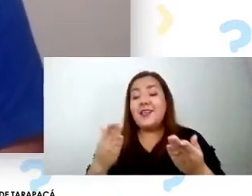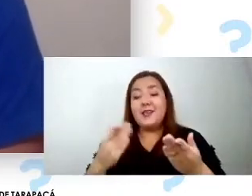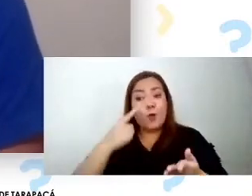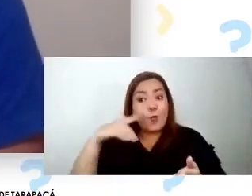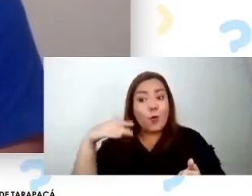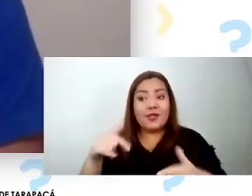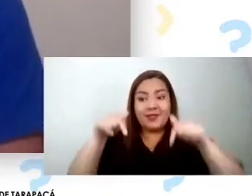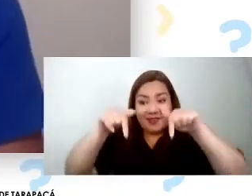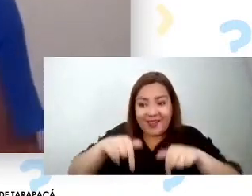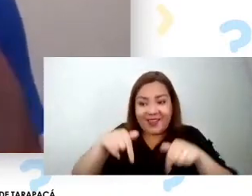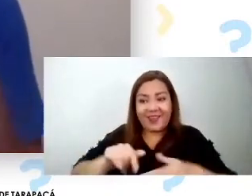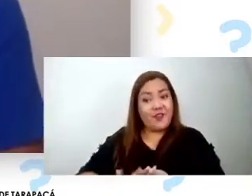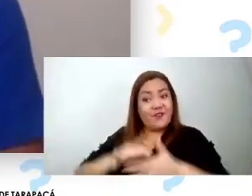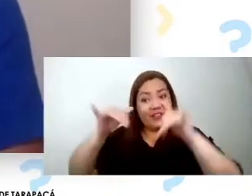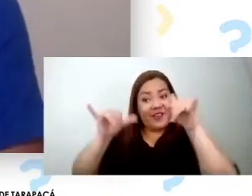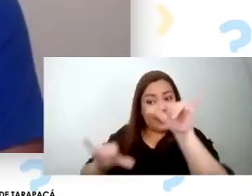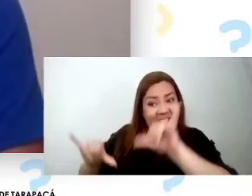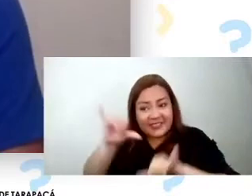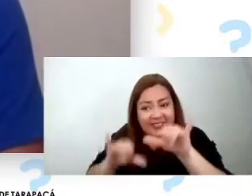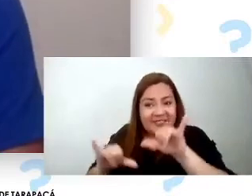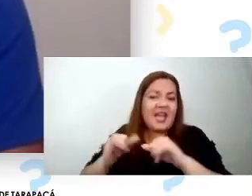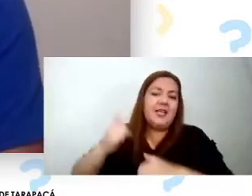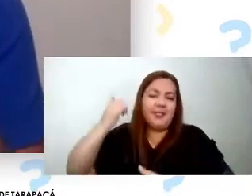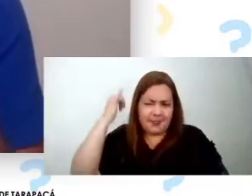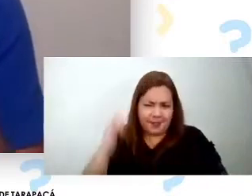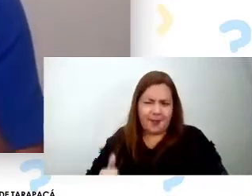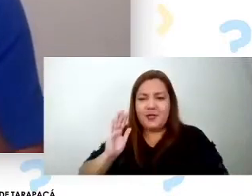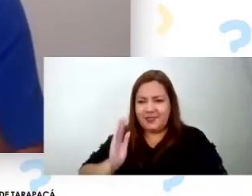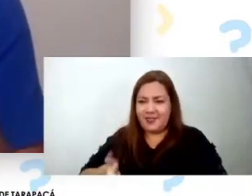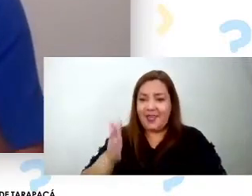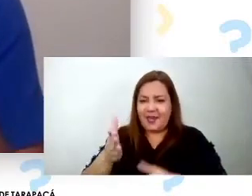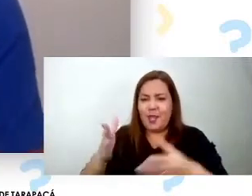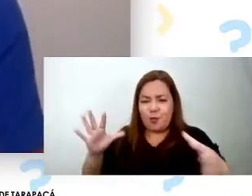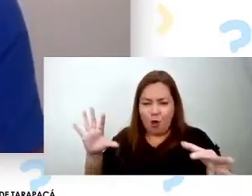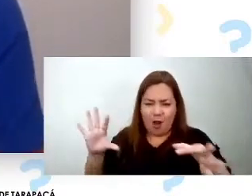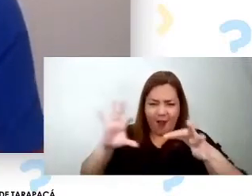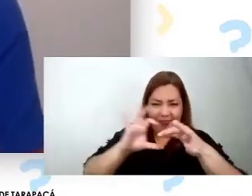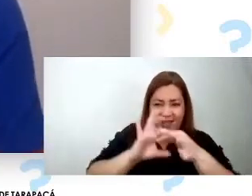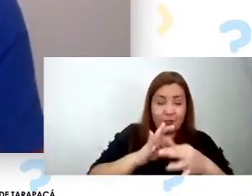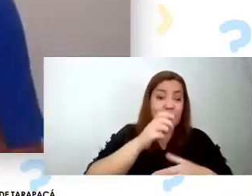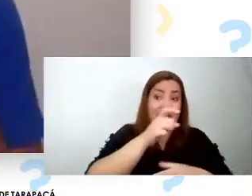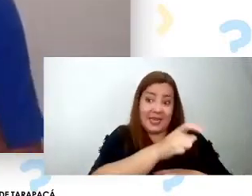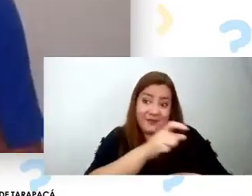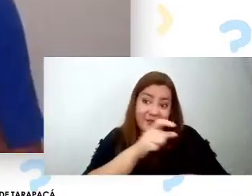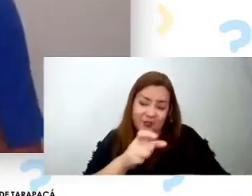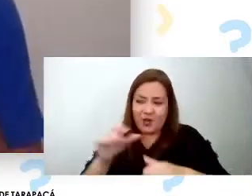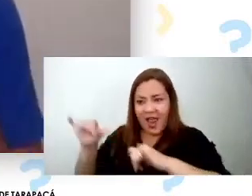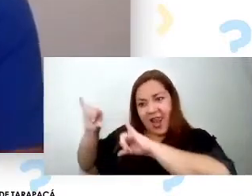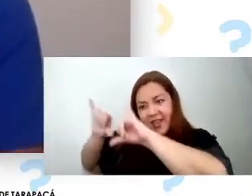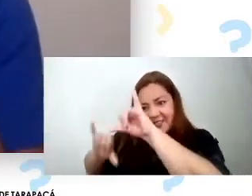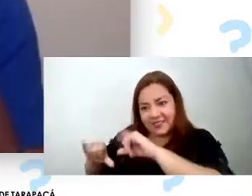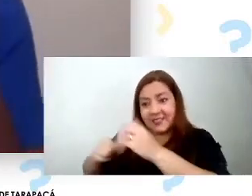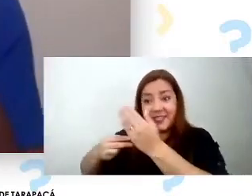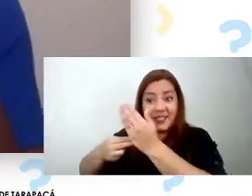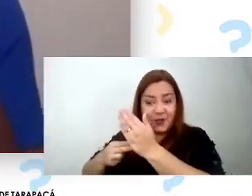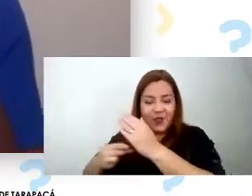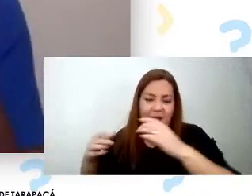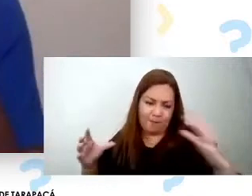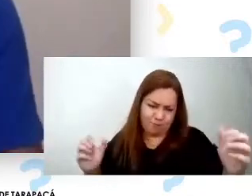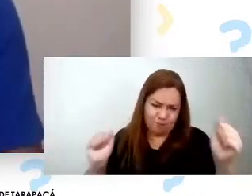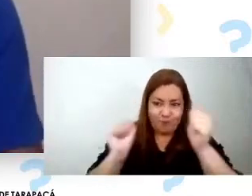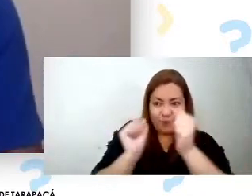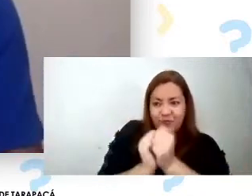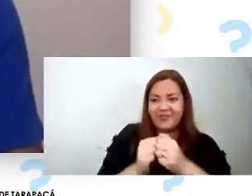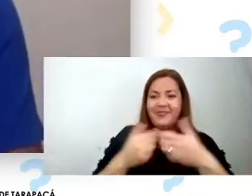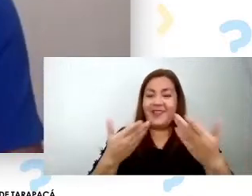aquí del Festival de la Ciencia, siempre seguir generando estos lazos en torno a la ciencia y la tecnología. Agradecemos